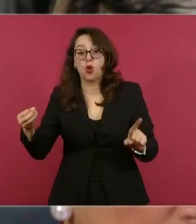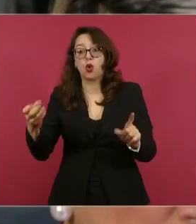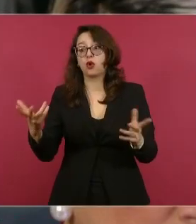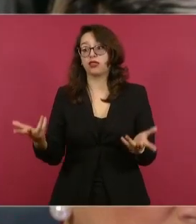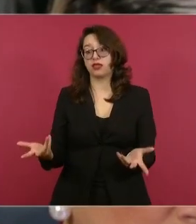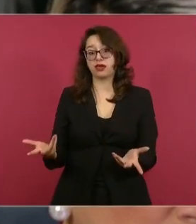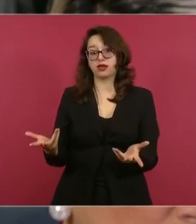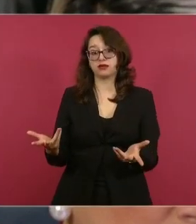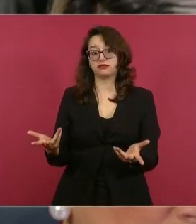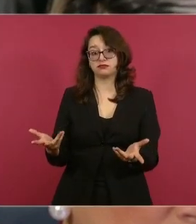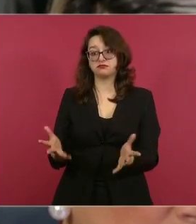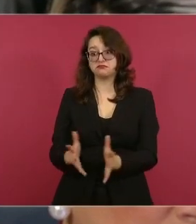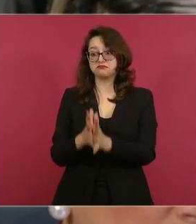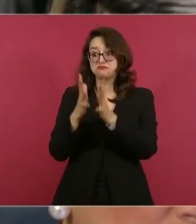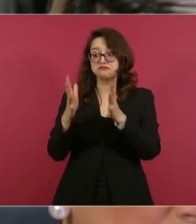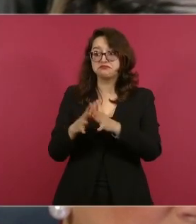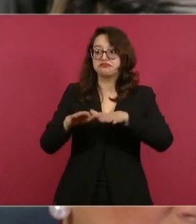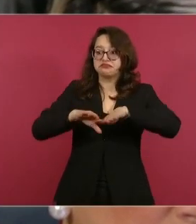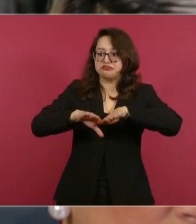democrático,